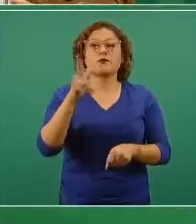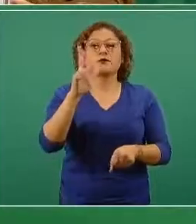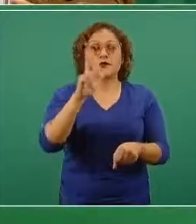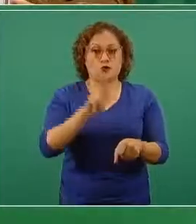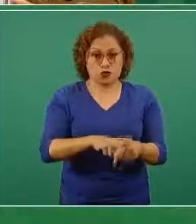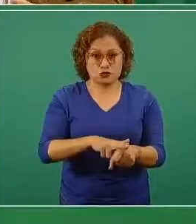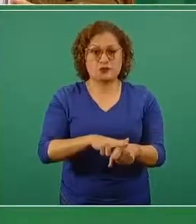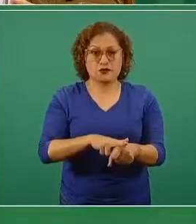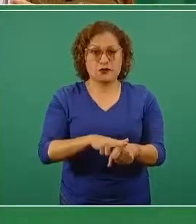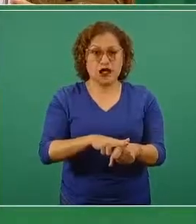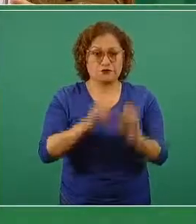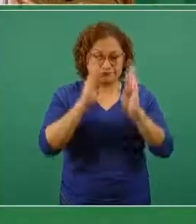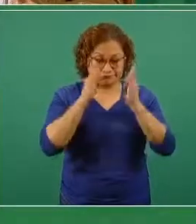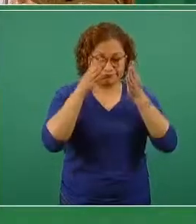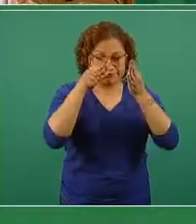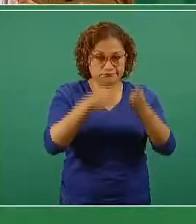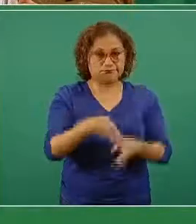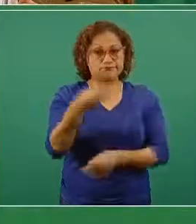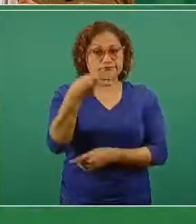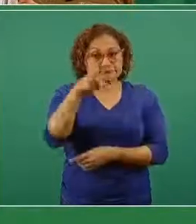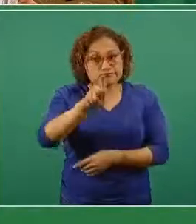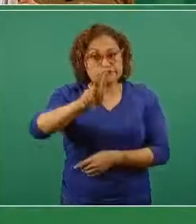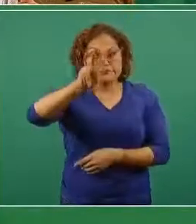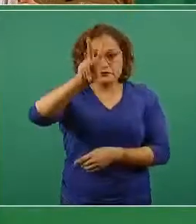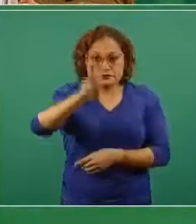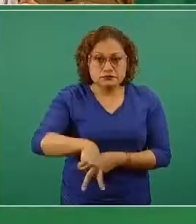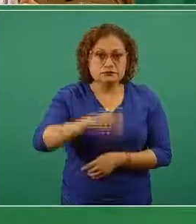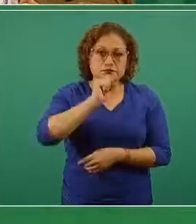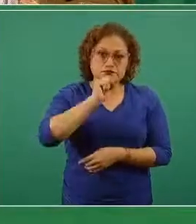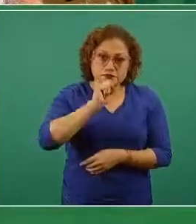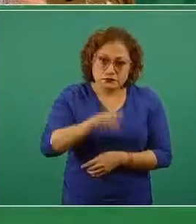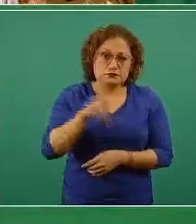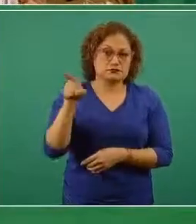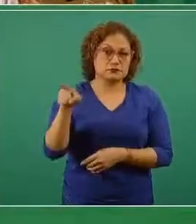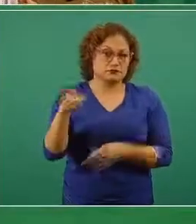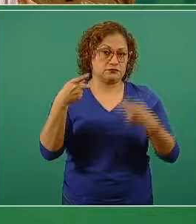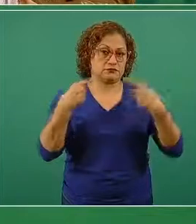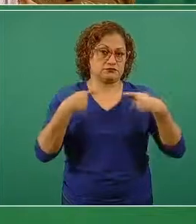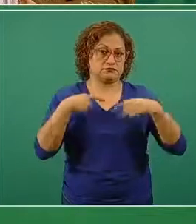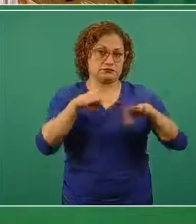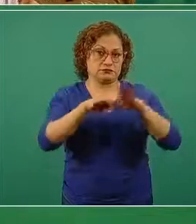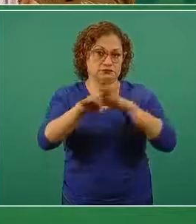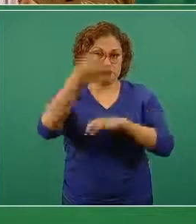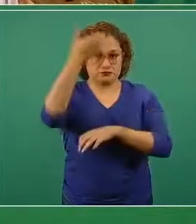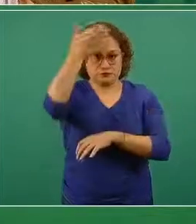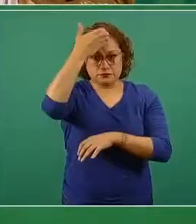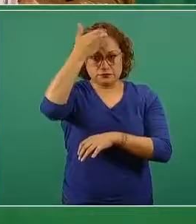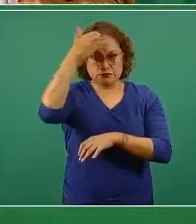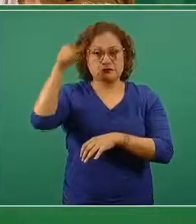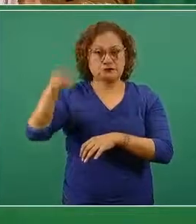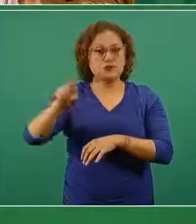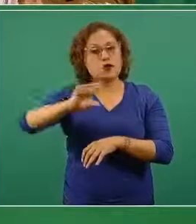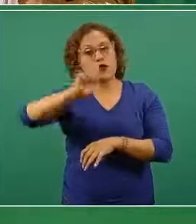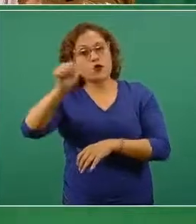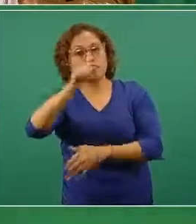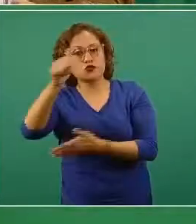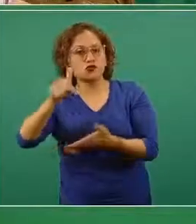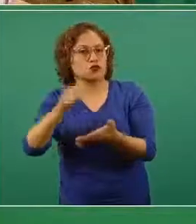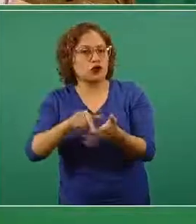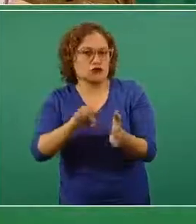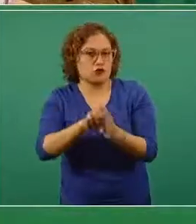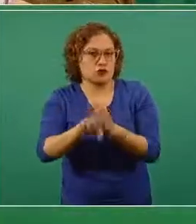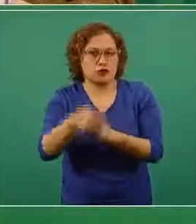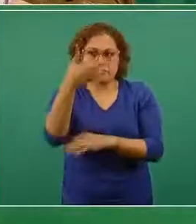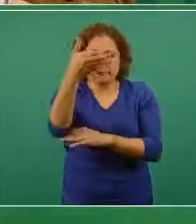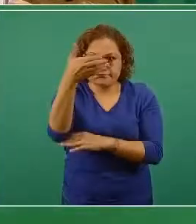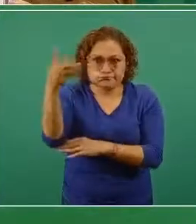se ha realizado y lo que ha trabajado por parte de todos estos compañeros en la parte rural, en la parte